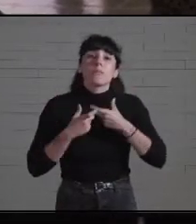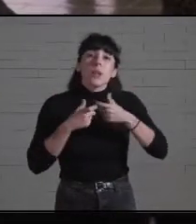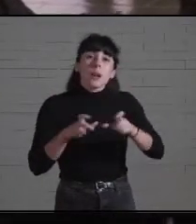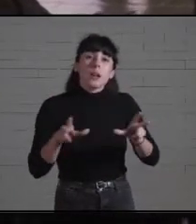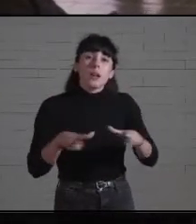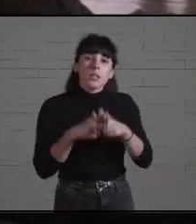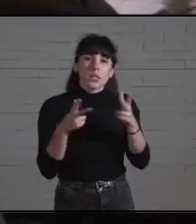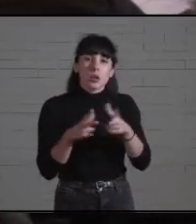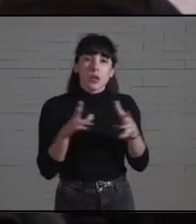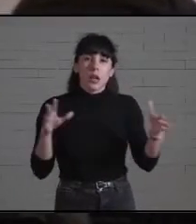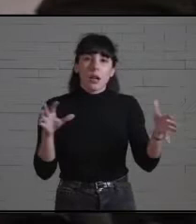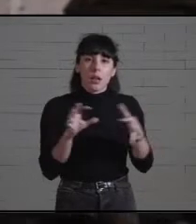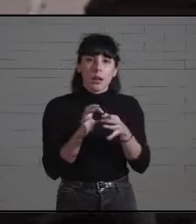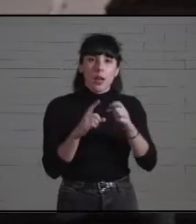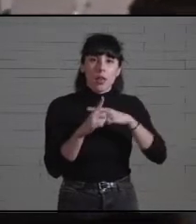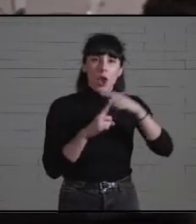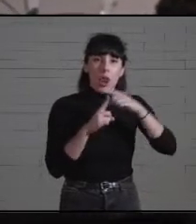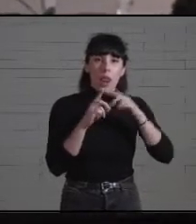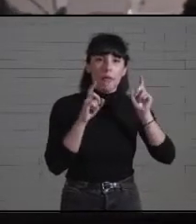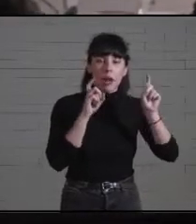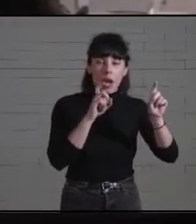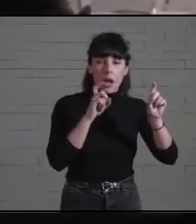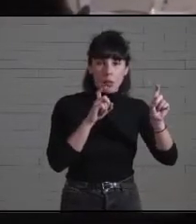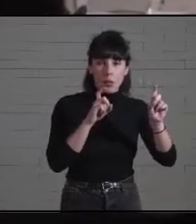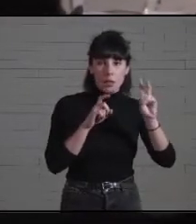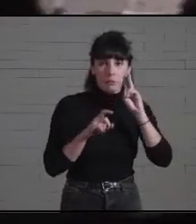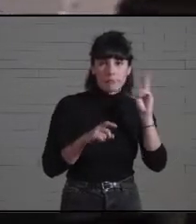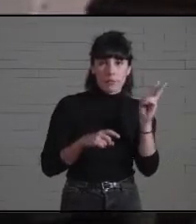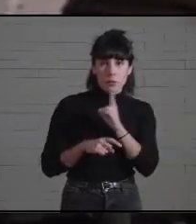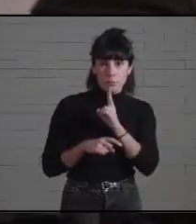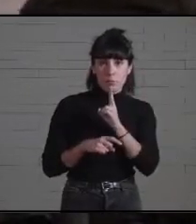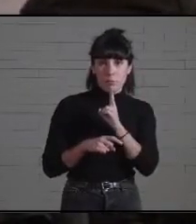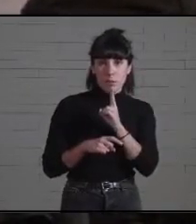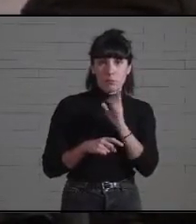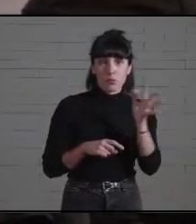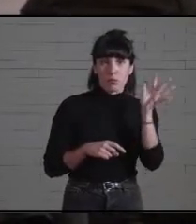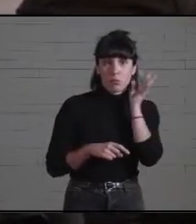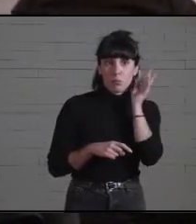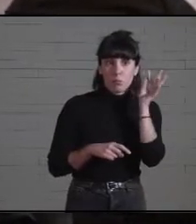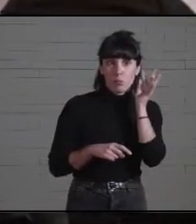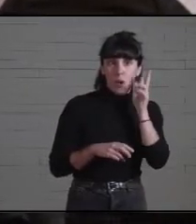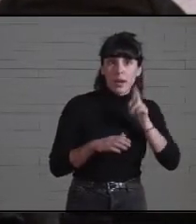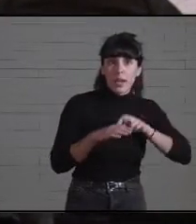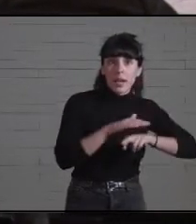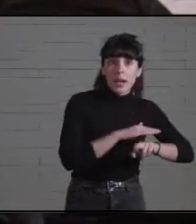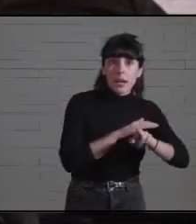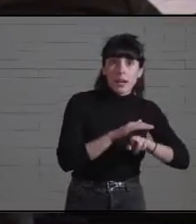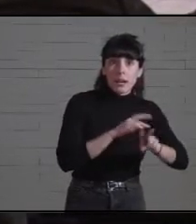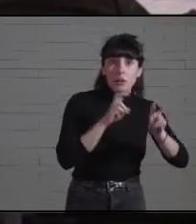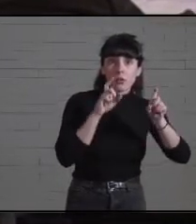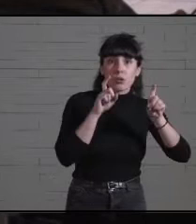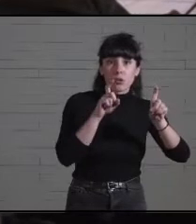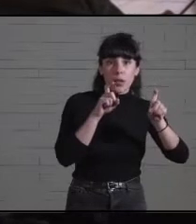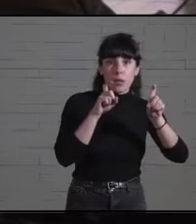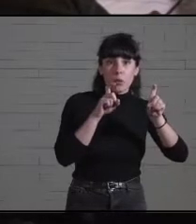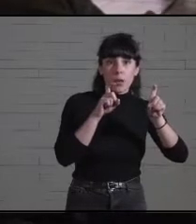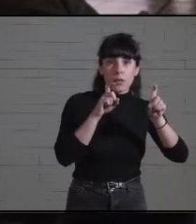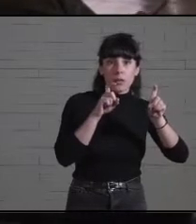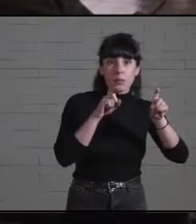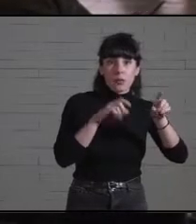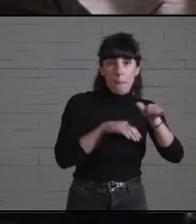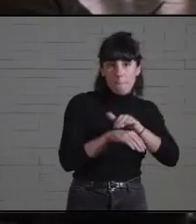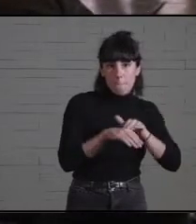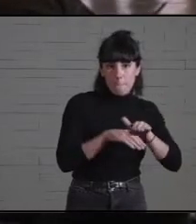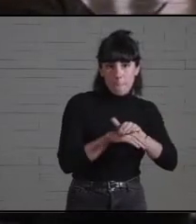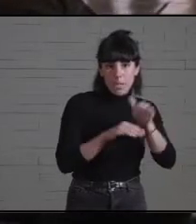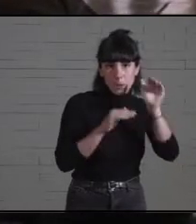nivel educativo y vemos que las mujeres con recursos educativos de obligatorio o menos, pues son las que